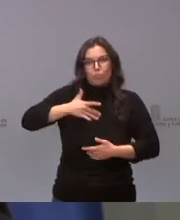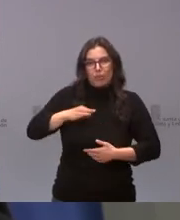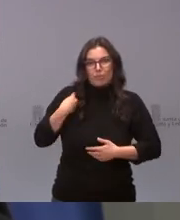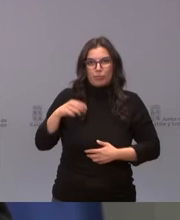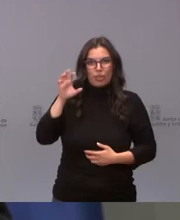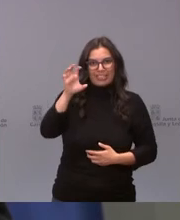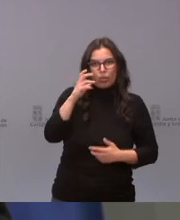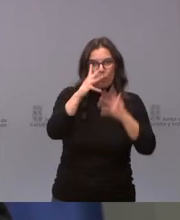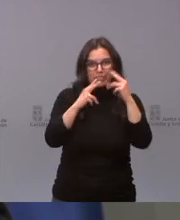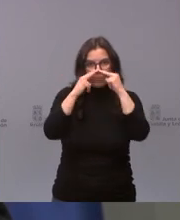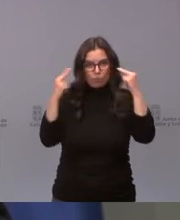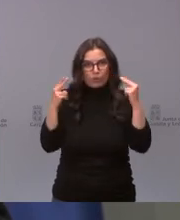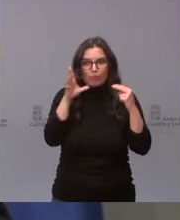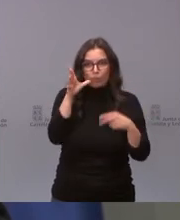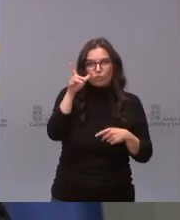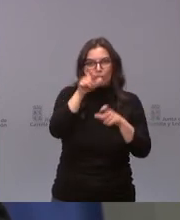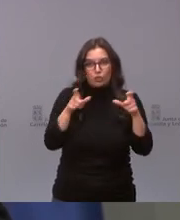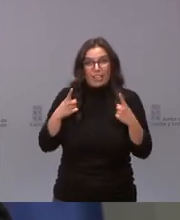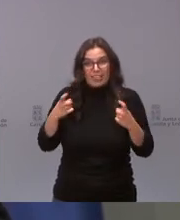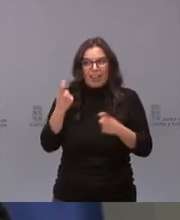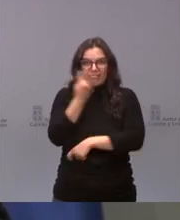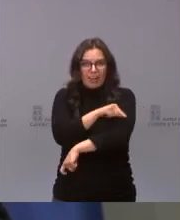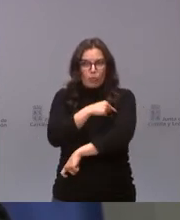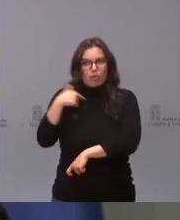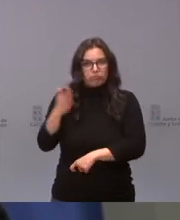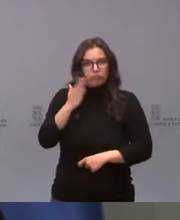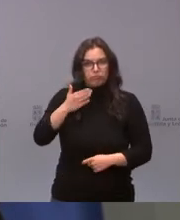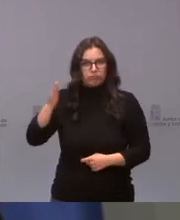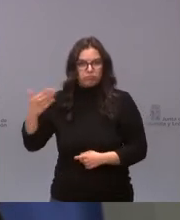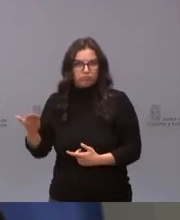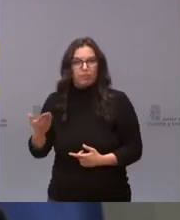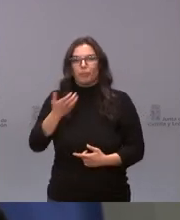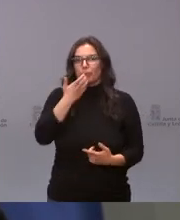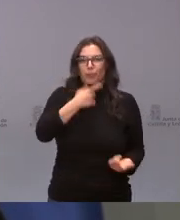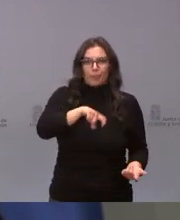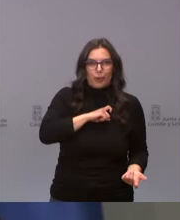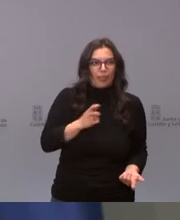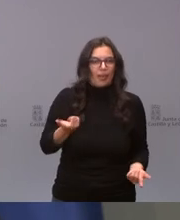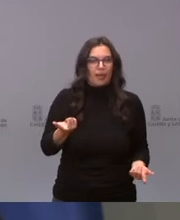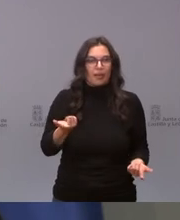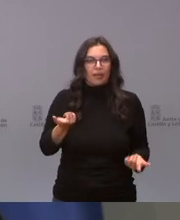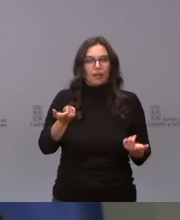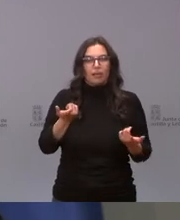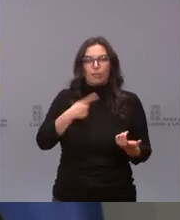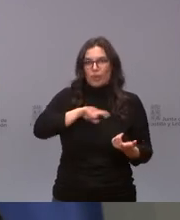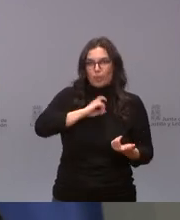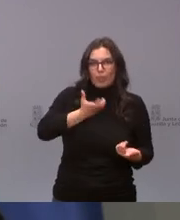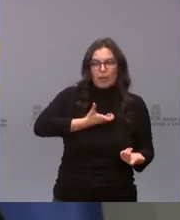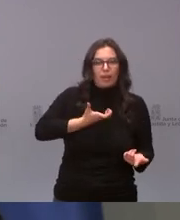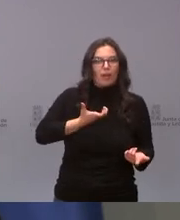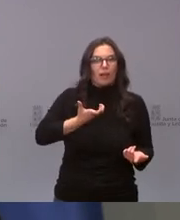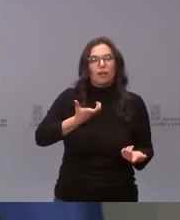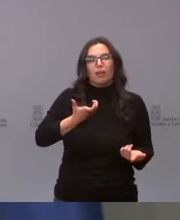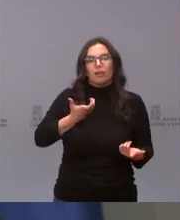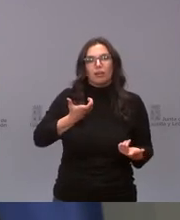eso se vacuna al personal esencial. Y por eso se vacuna a la policía, a la policía municipal, a